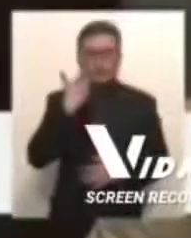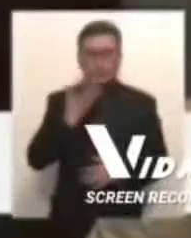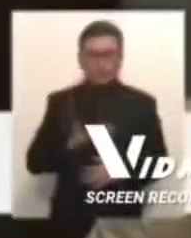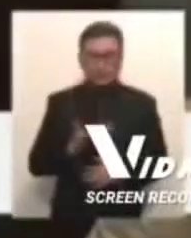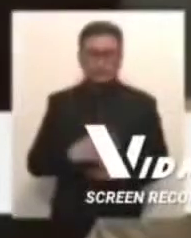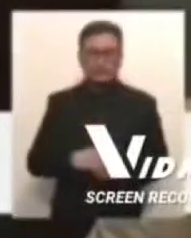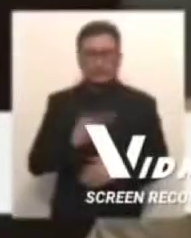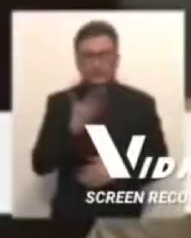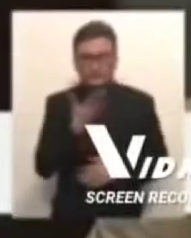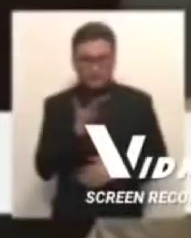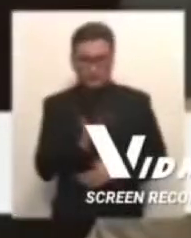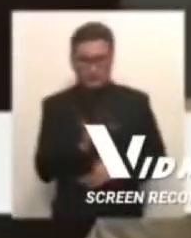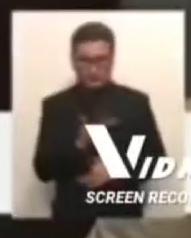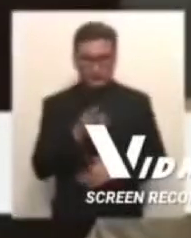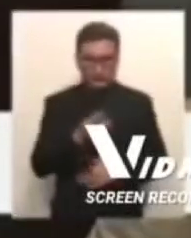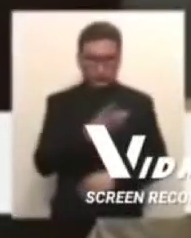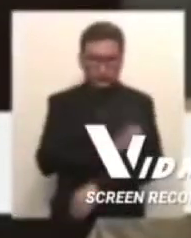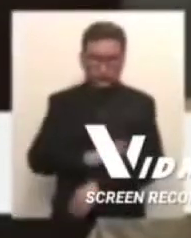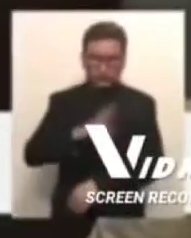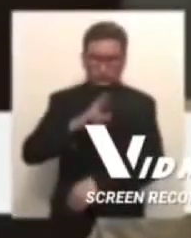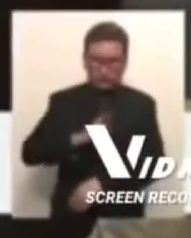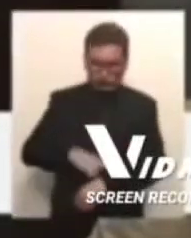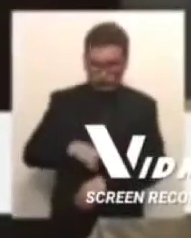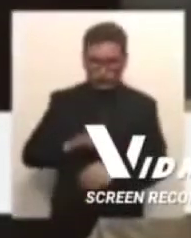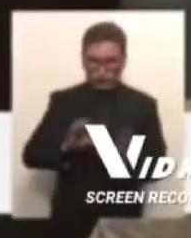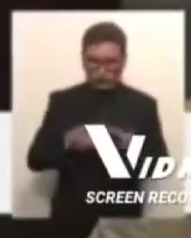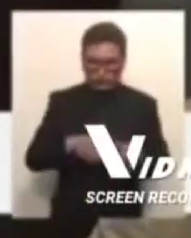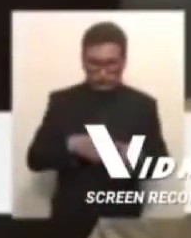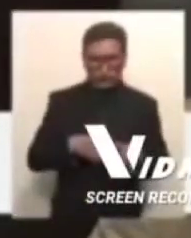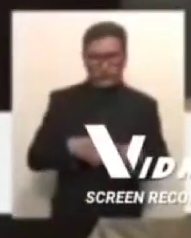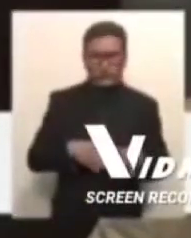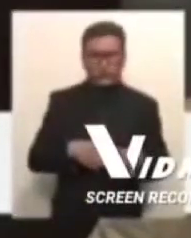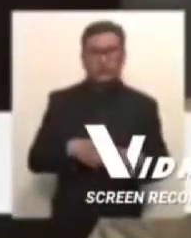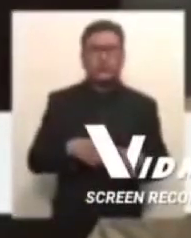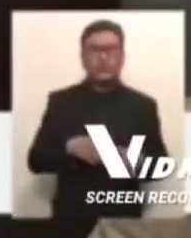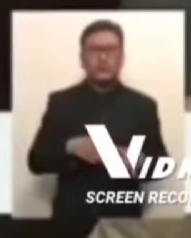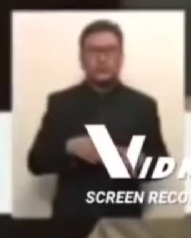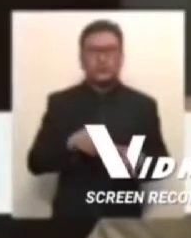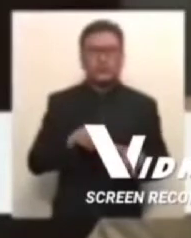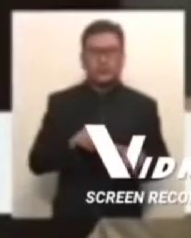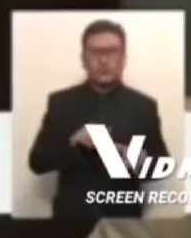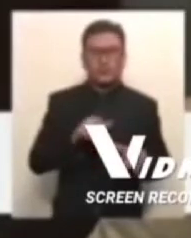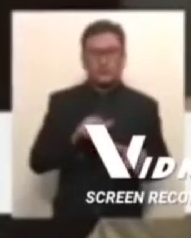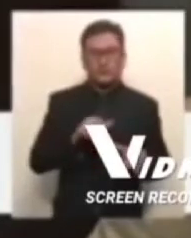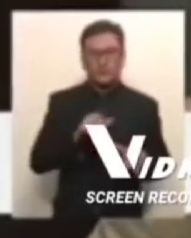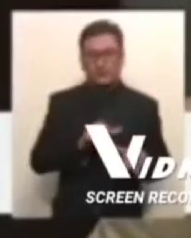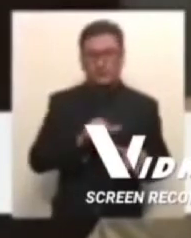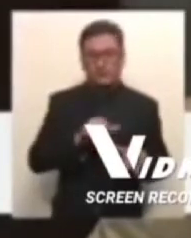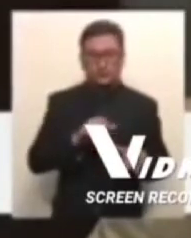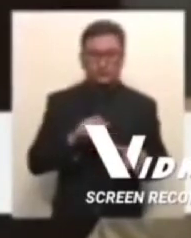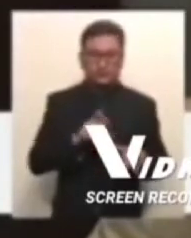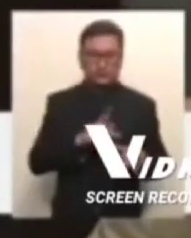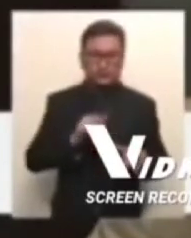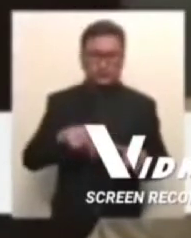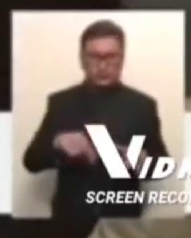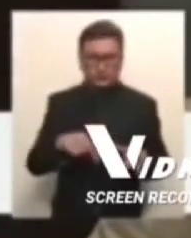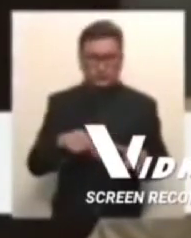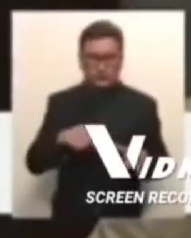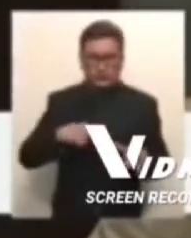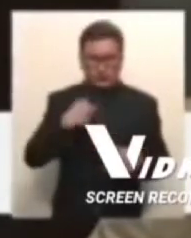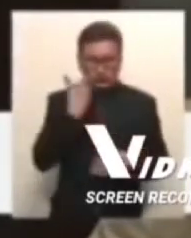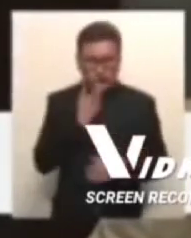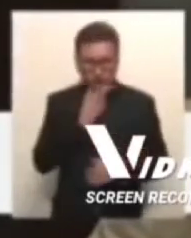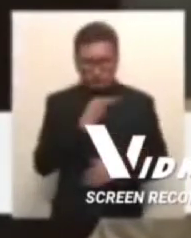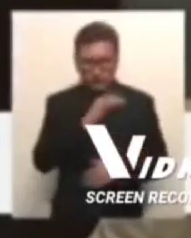Quiero pedirle al coordinador de la fracción de Acción Nacional, Romero Hicks, manifestar mi preocupación y que quede en el